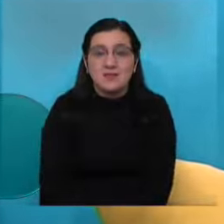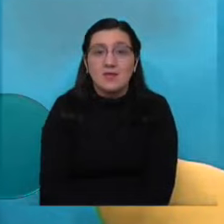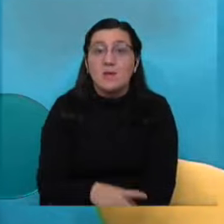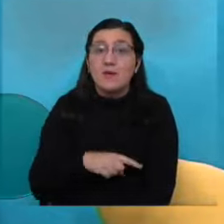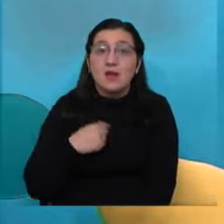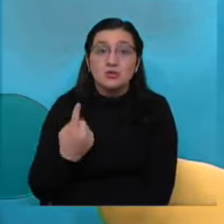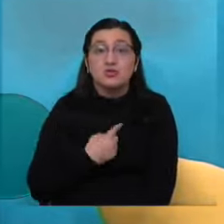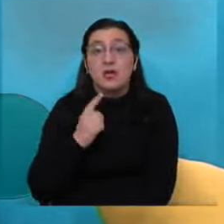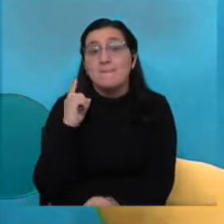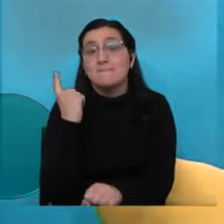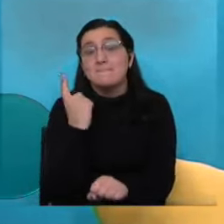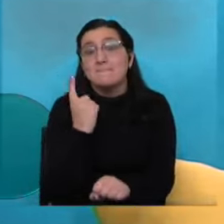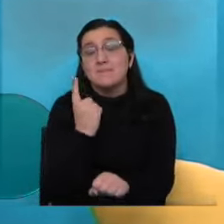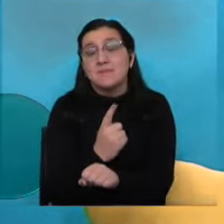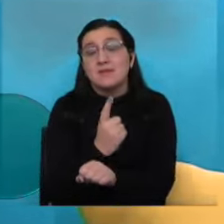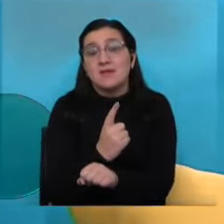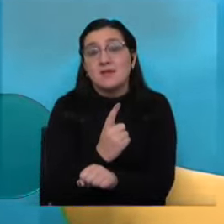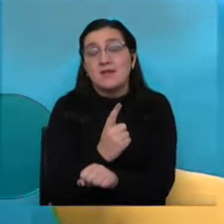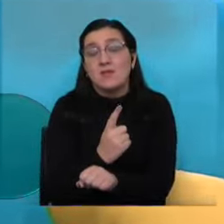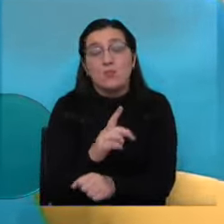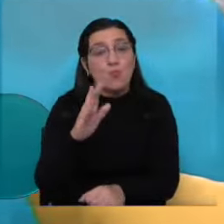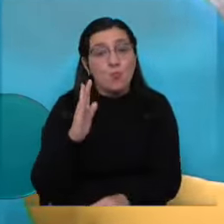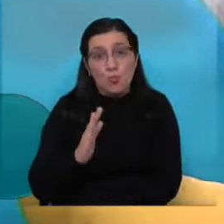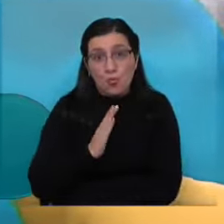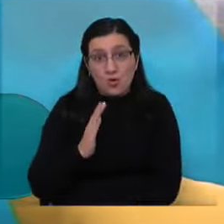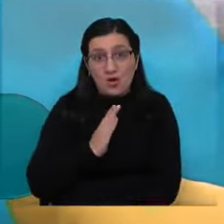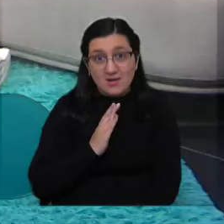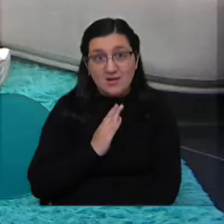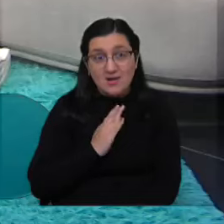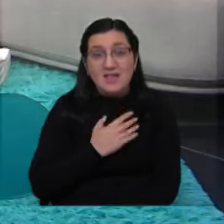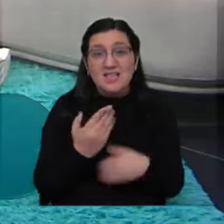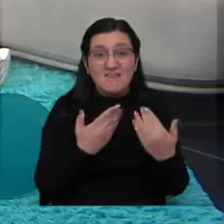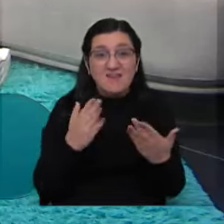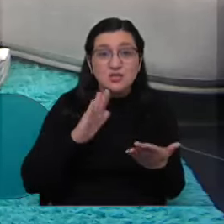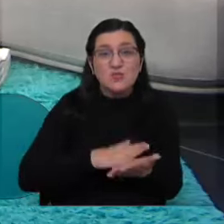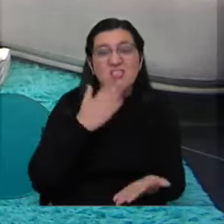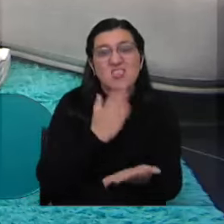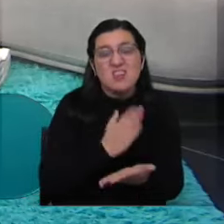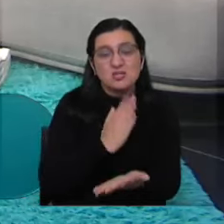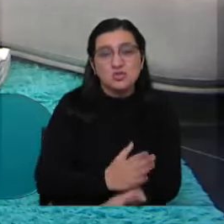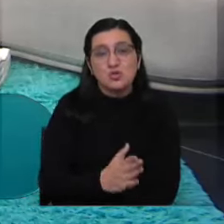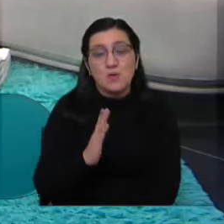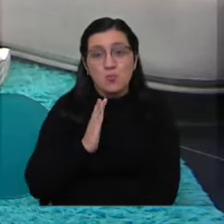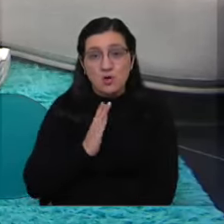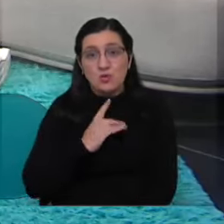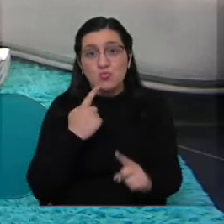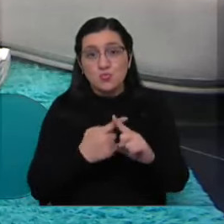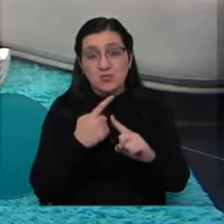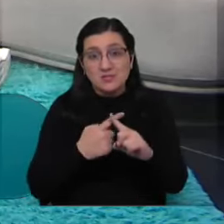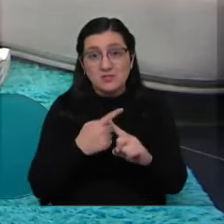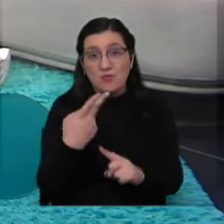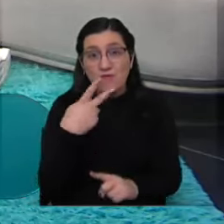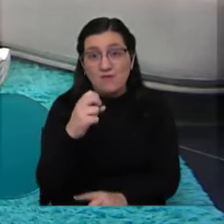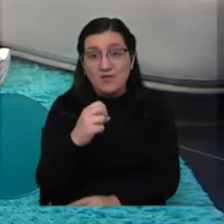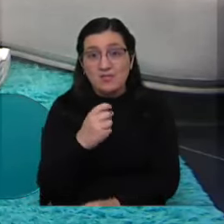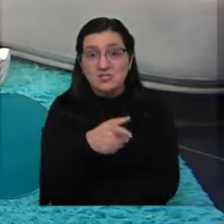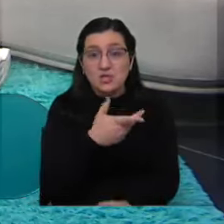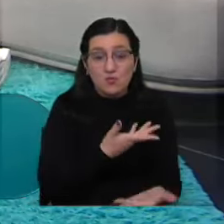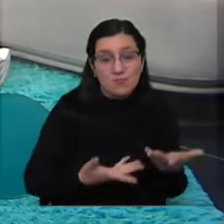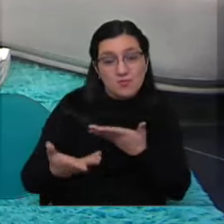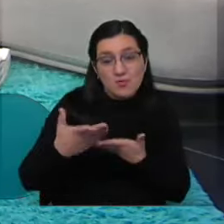primer portadora de la bandera del feminismo y de los derechos de la mujer durante todo el siglo XXX donde le tocó convivir en